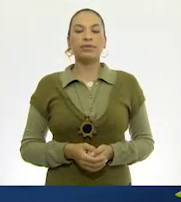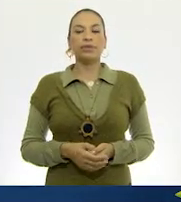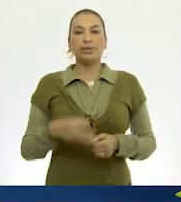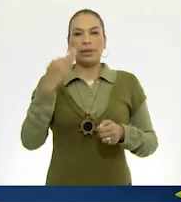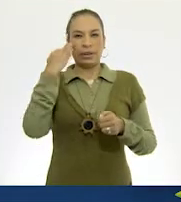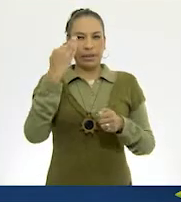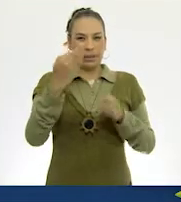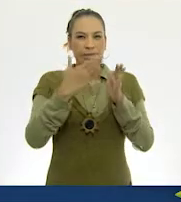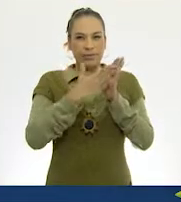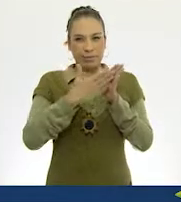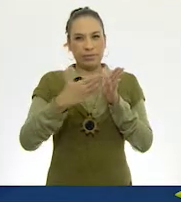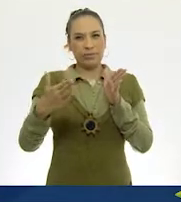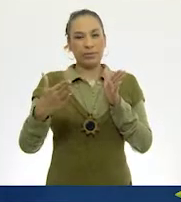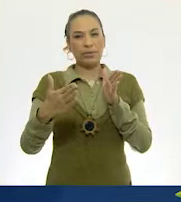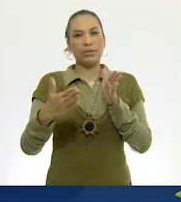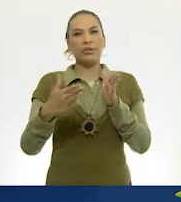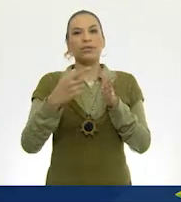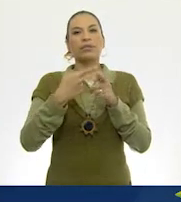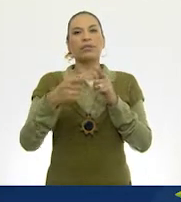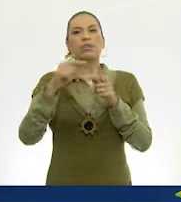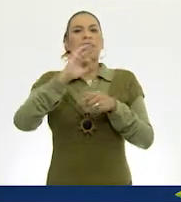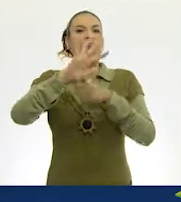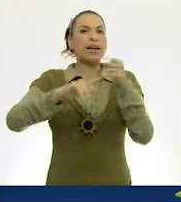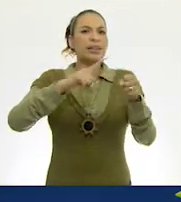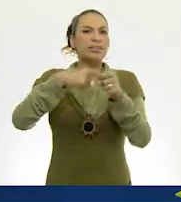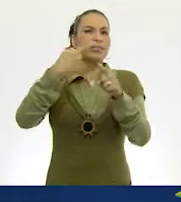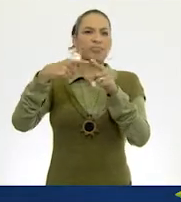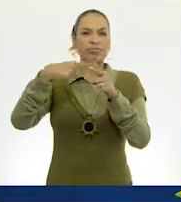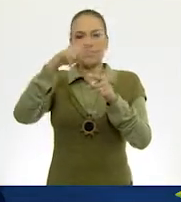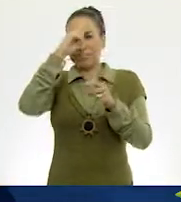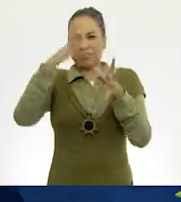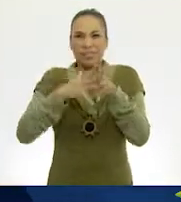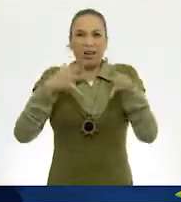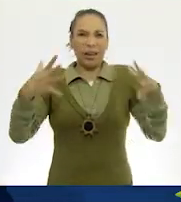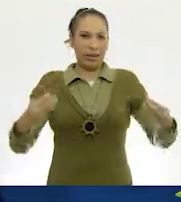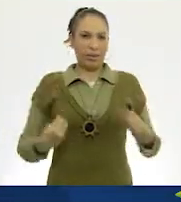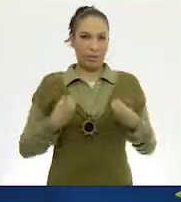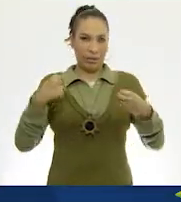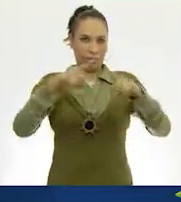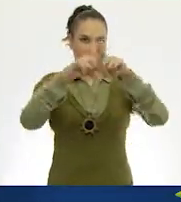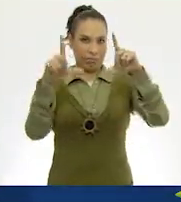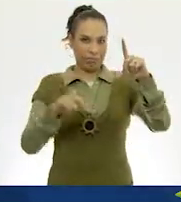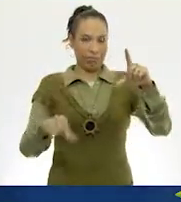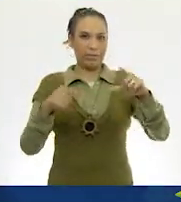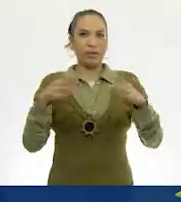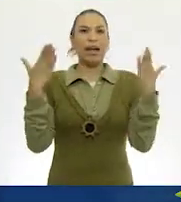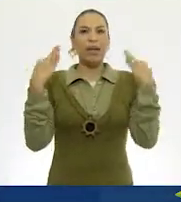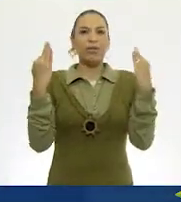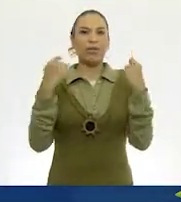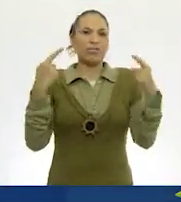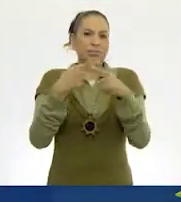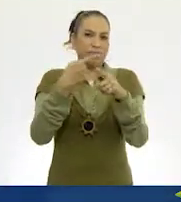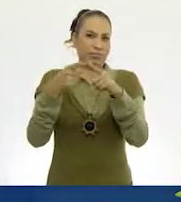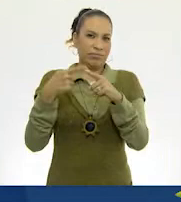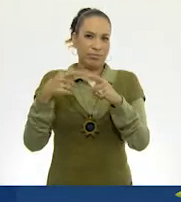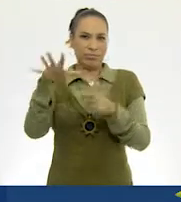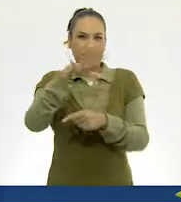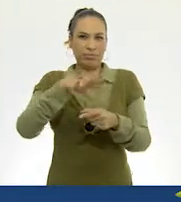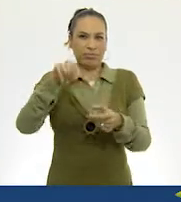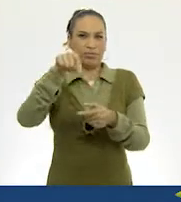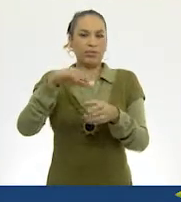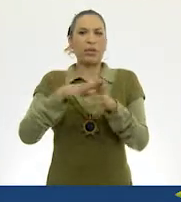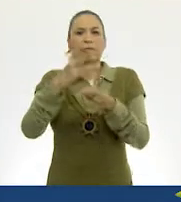Durante ese periodo, colosales especies habitaron el territorio mexicano, cuyo clima más templado que el de los